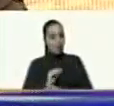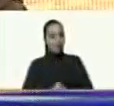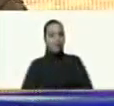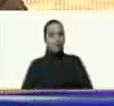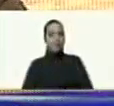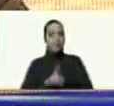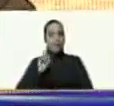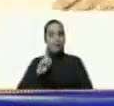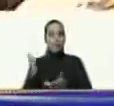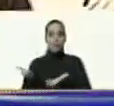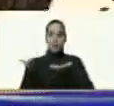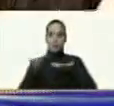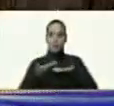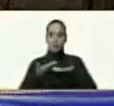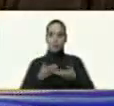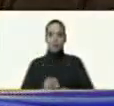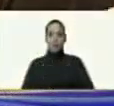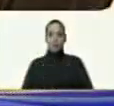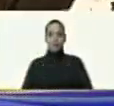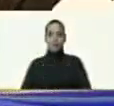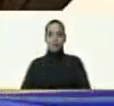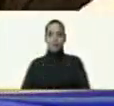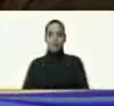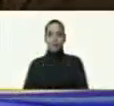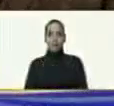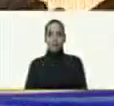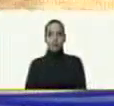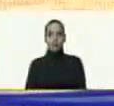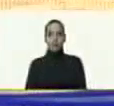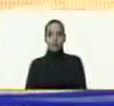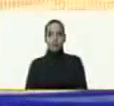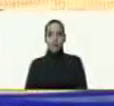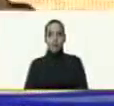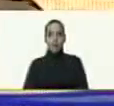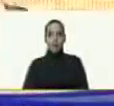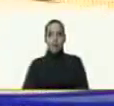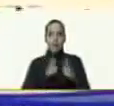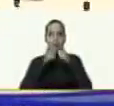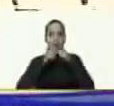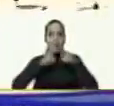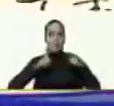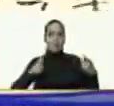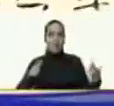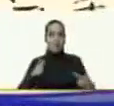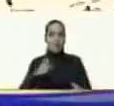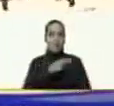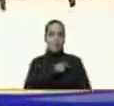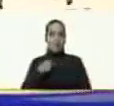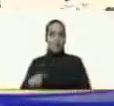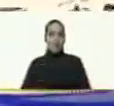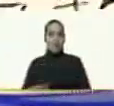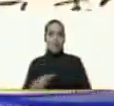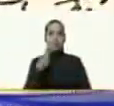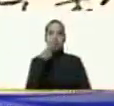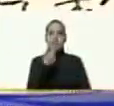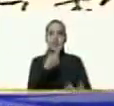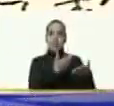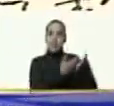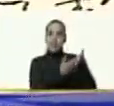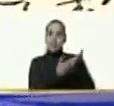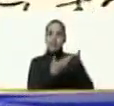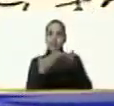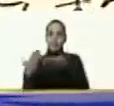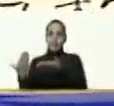regalaron también en idioma china un regalo para Silly, para mí, dice